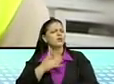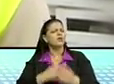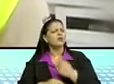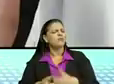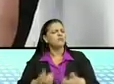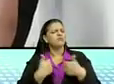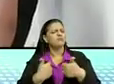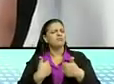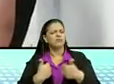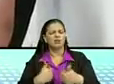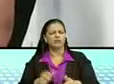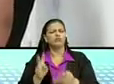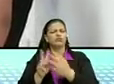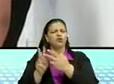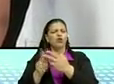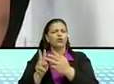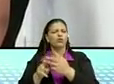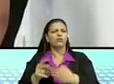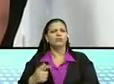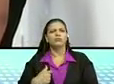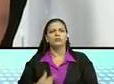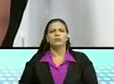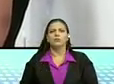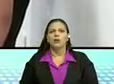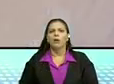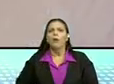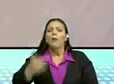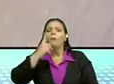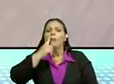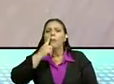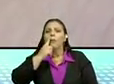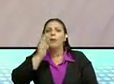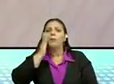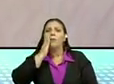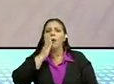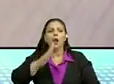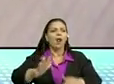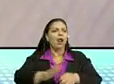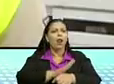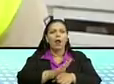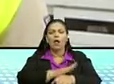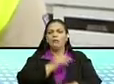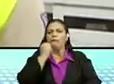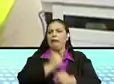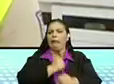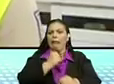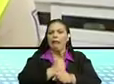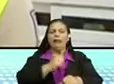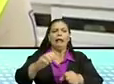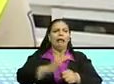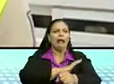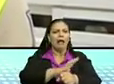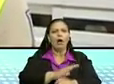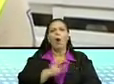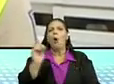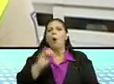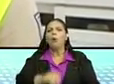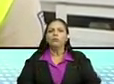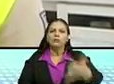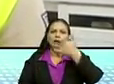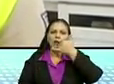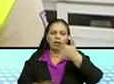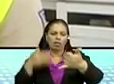lleno a nuestro trabajo, o a nuestros compromisos, o a nuestras actividades, o al teléfono, o a las redes,